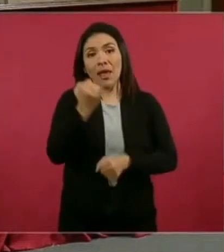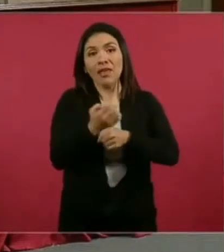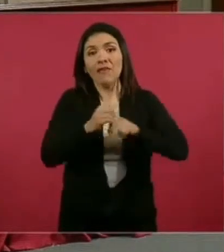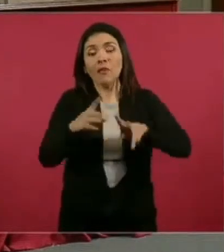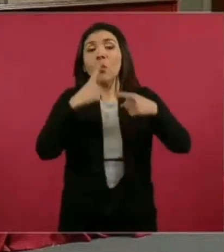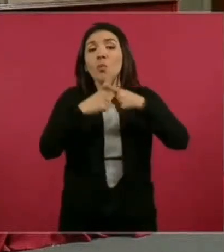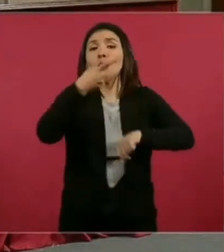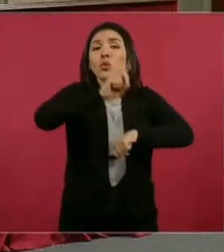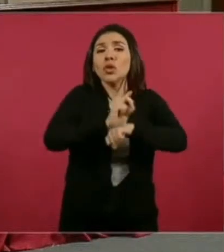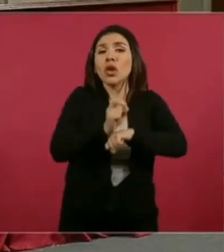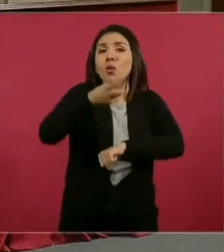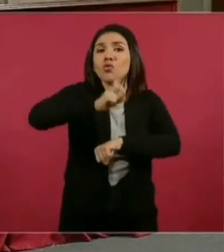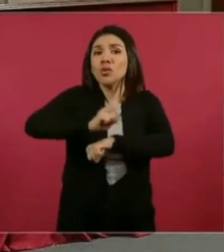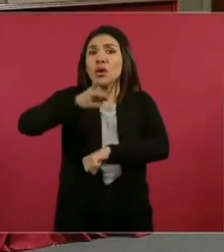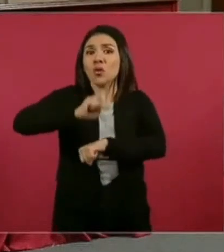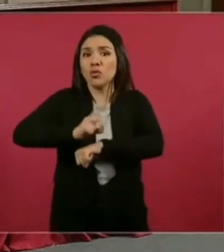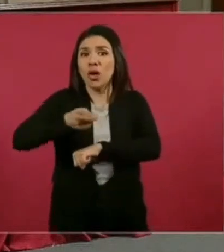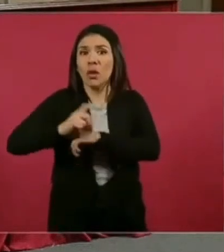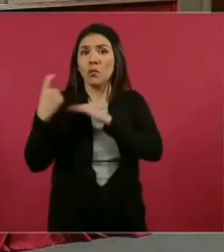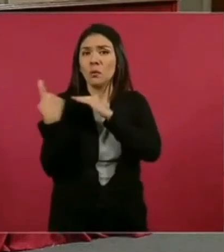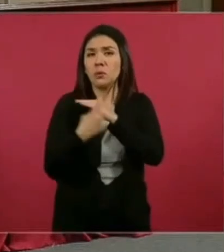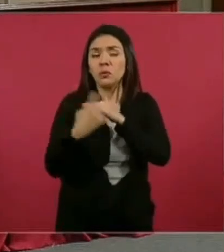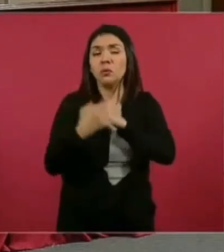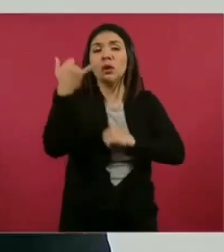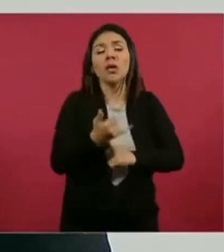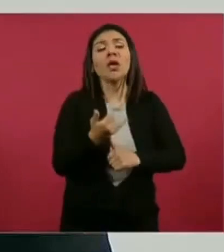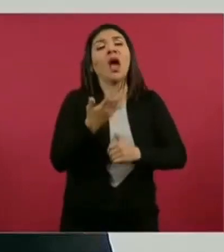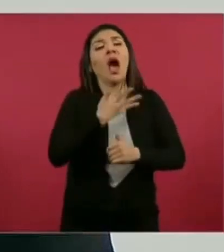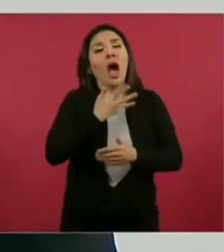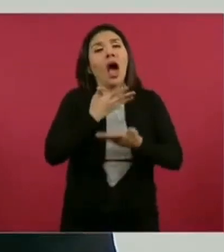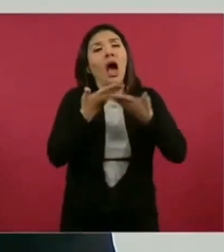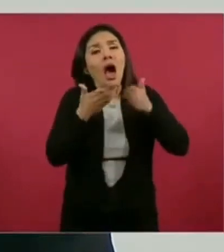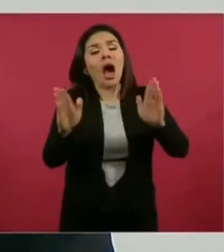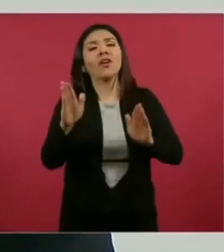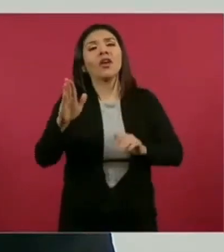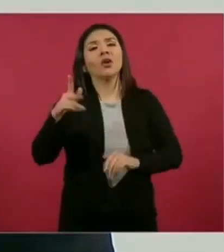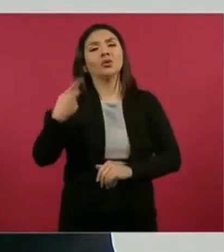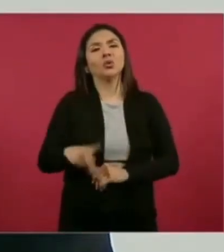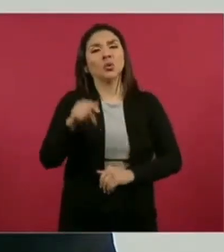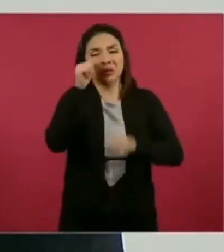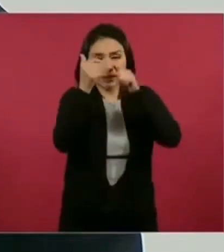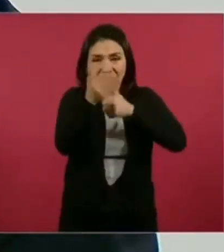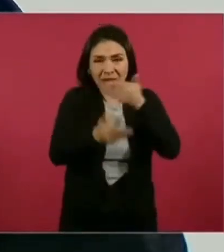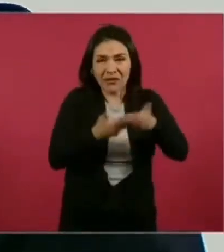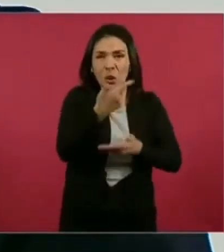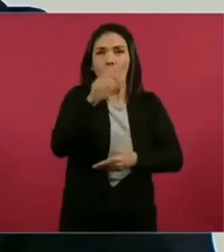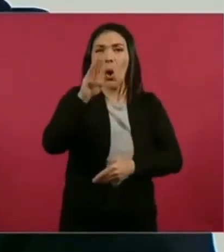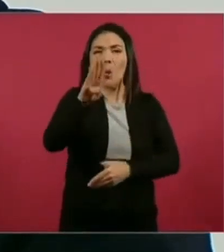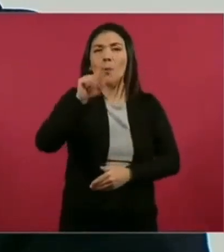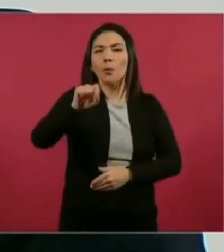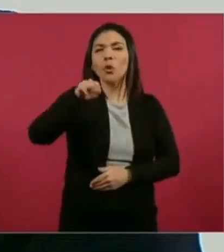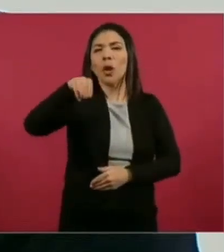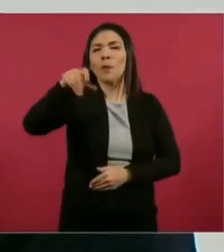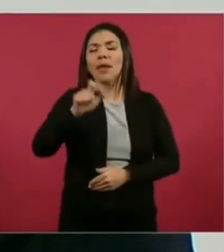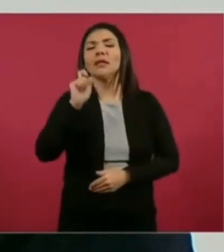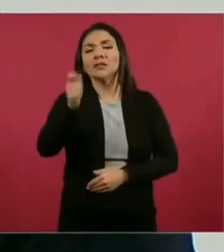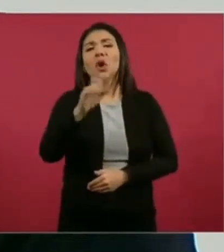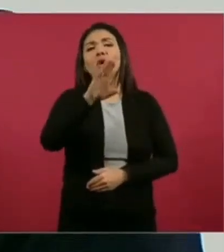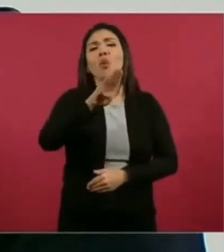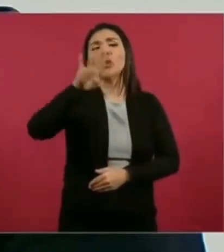día y la disponibilidad de los servicios de GovMX es del